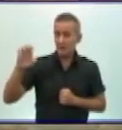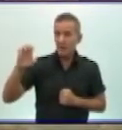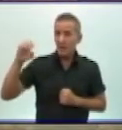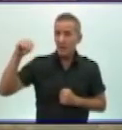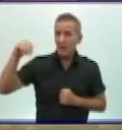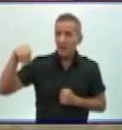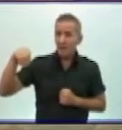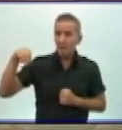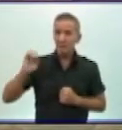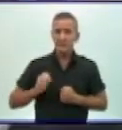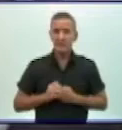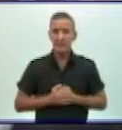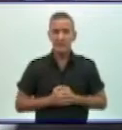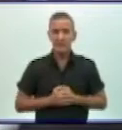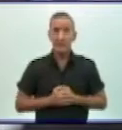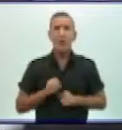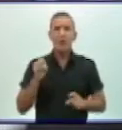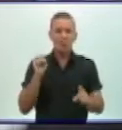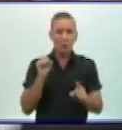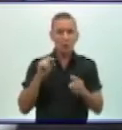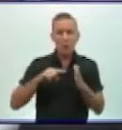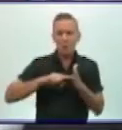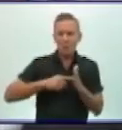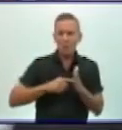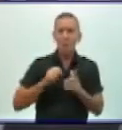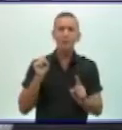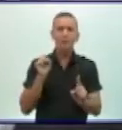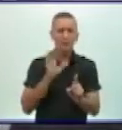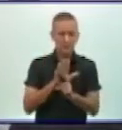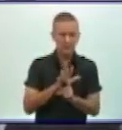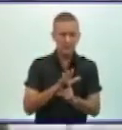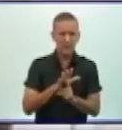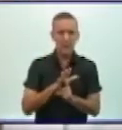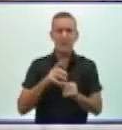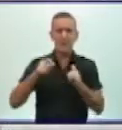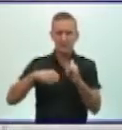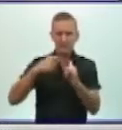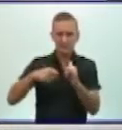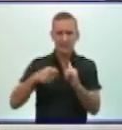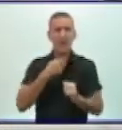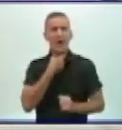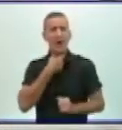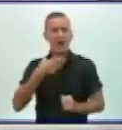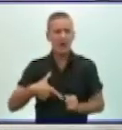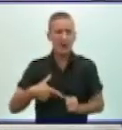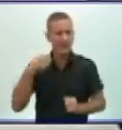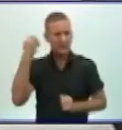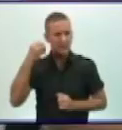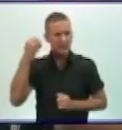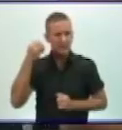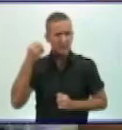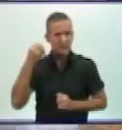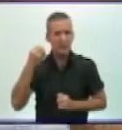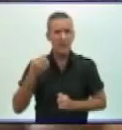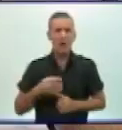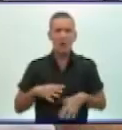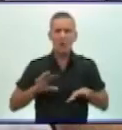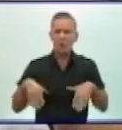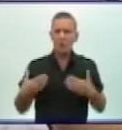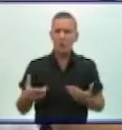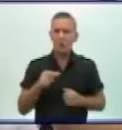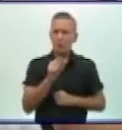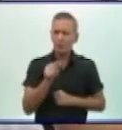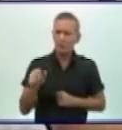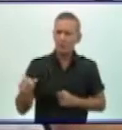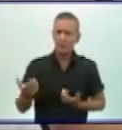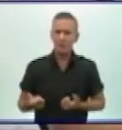punto de partida para la dramatización de hoy. Ya tenemos varias situaciones que pueden servir de ejemplo. Y estamos pensando cómo serán los personajes. Vamos a empezar